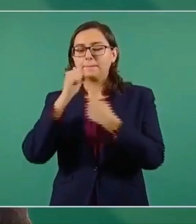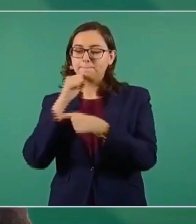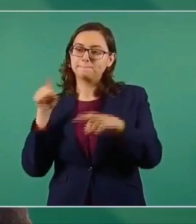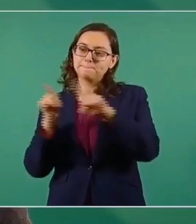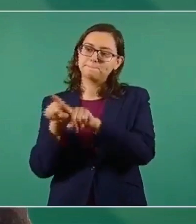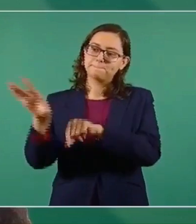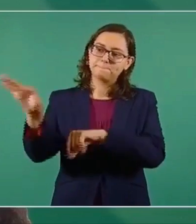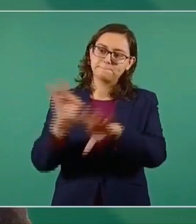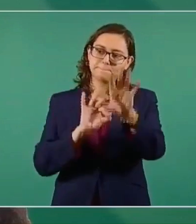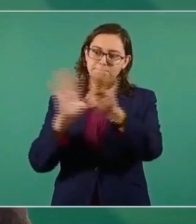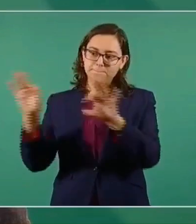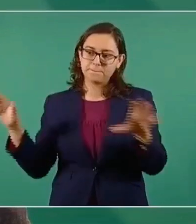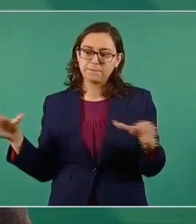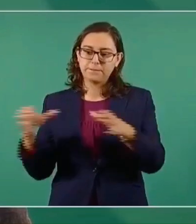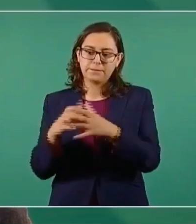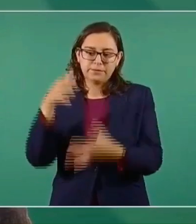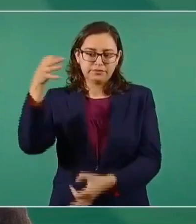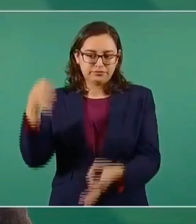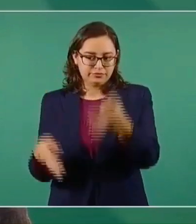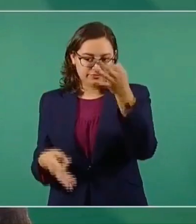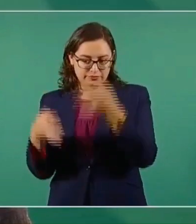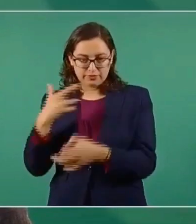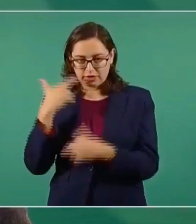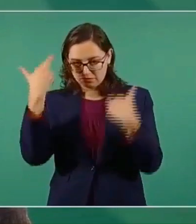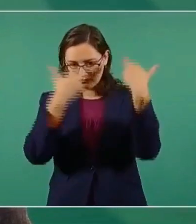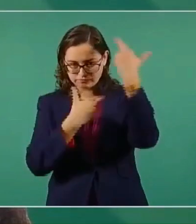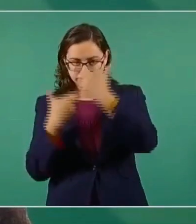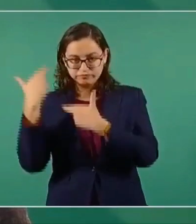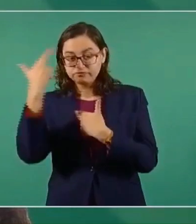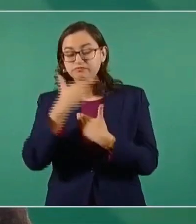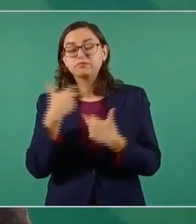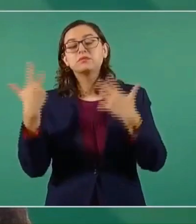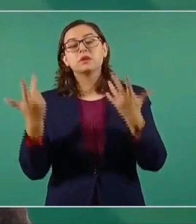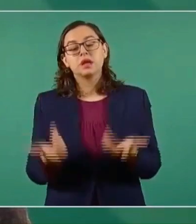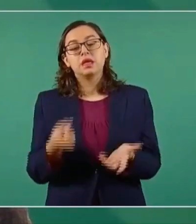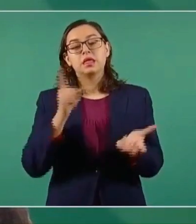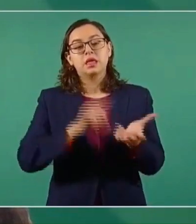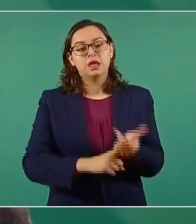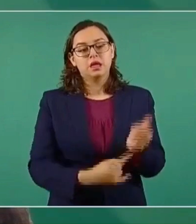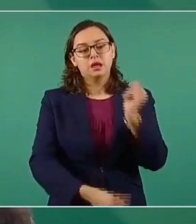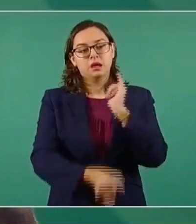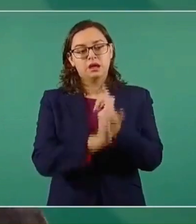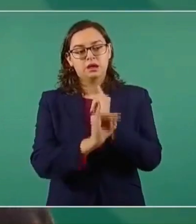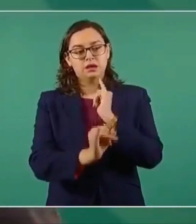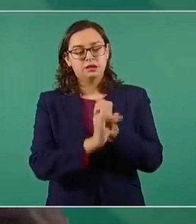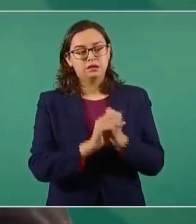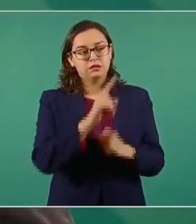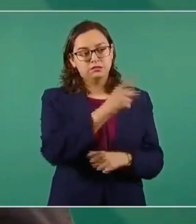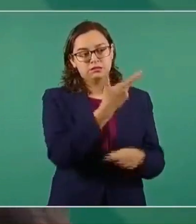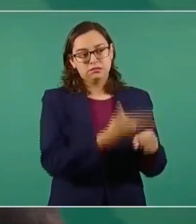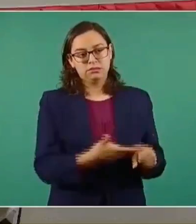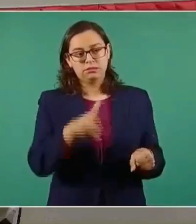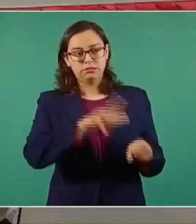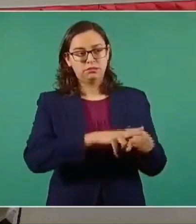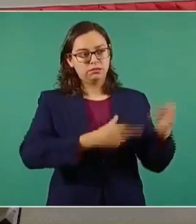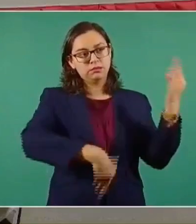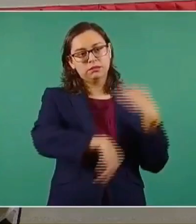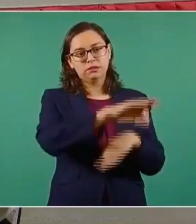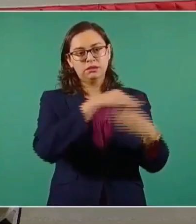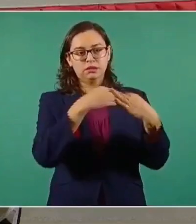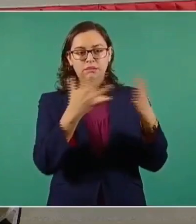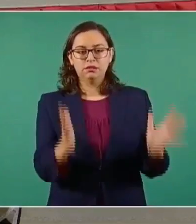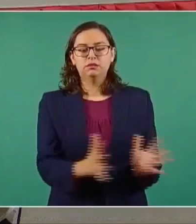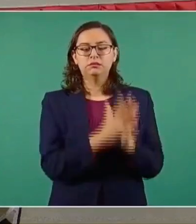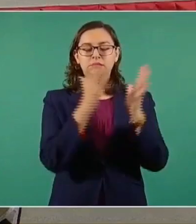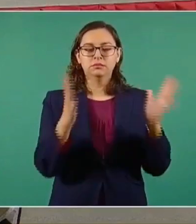el mismo personal de salud quien postulara a sus compañeras y compañeros en los grados más altos.